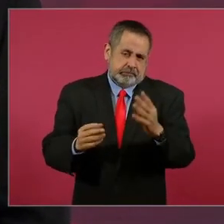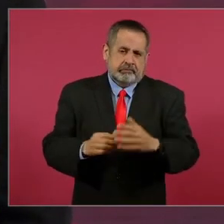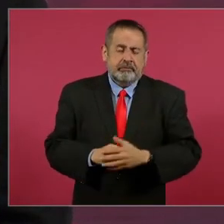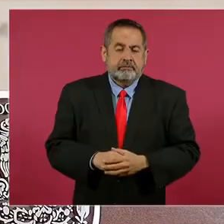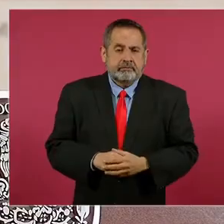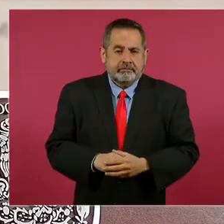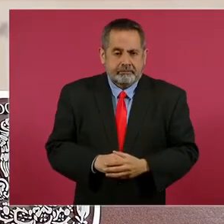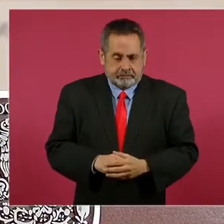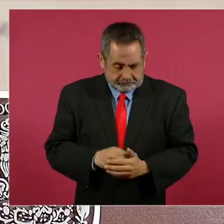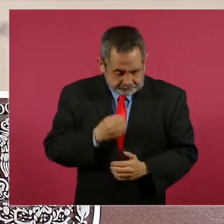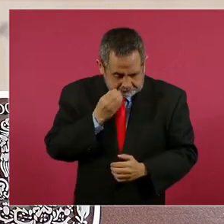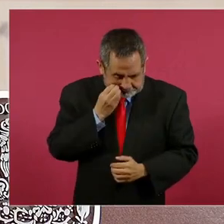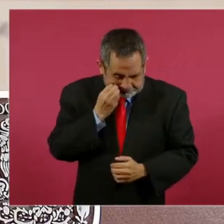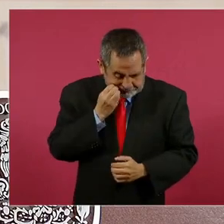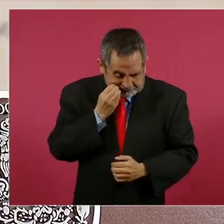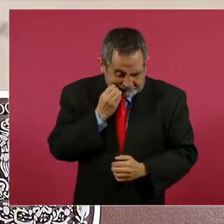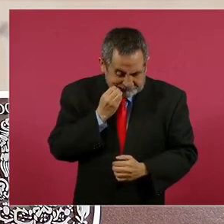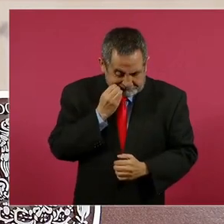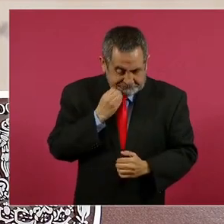porque